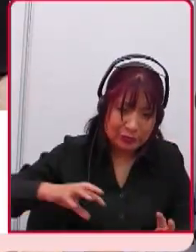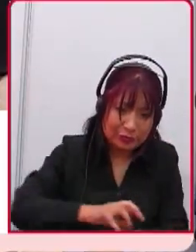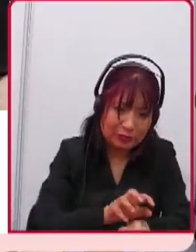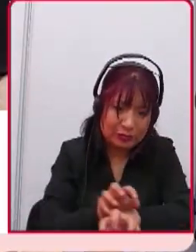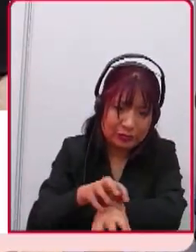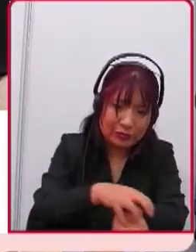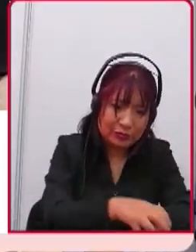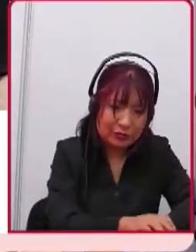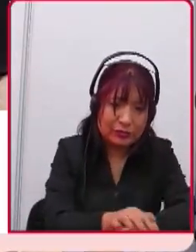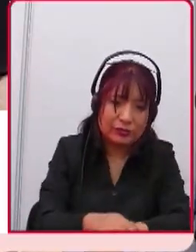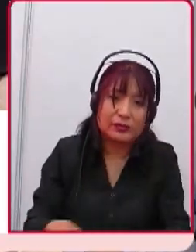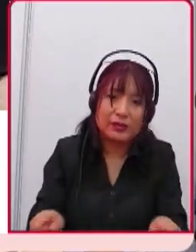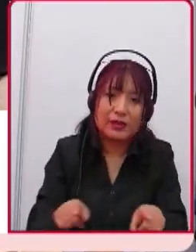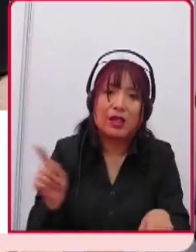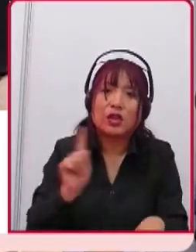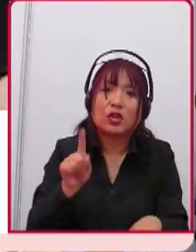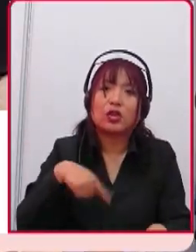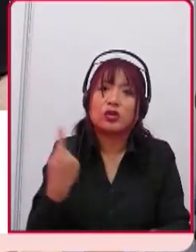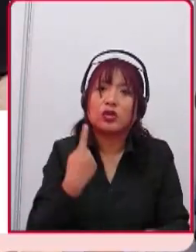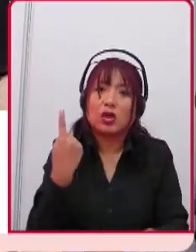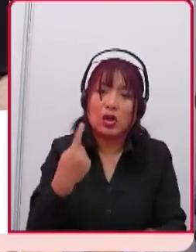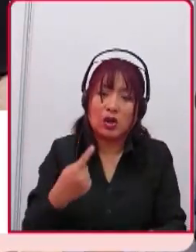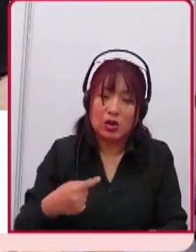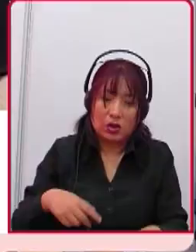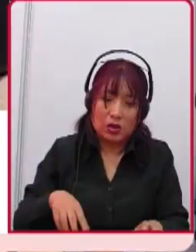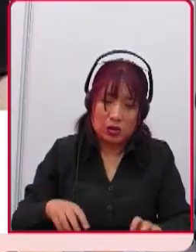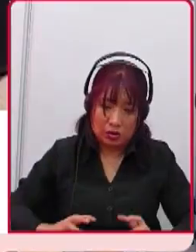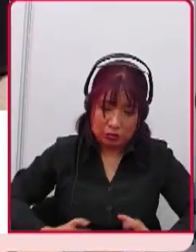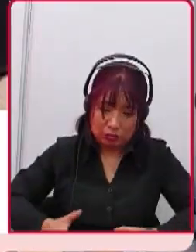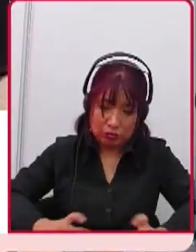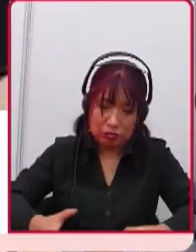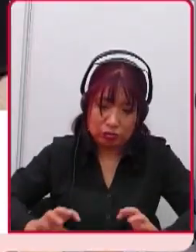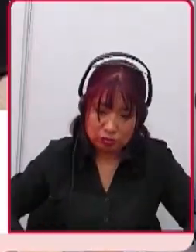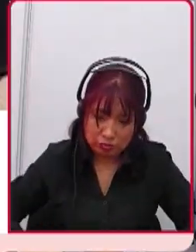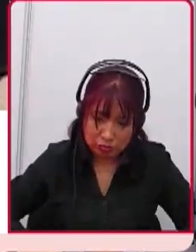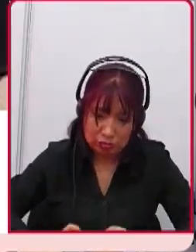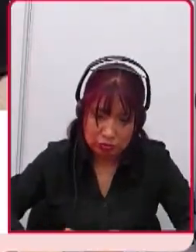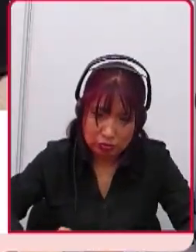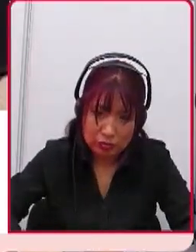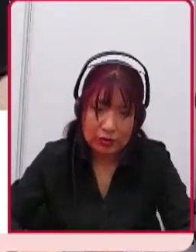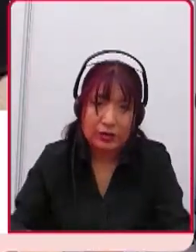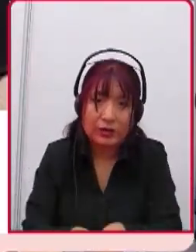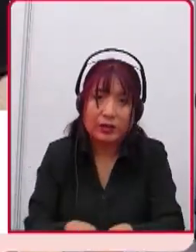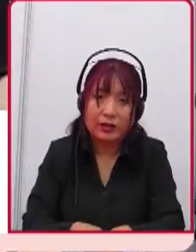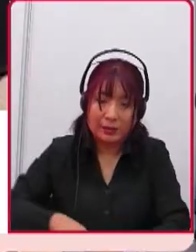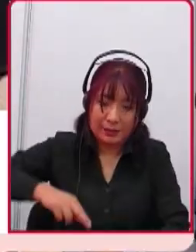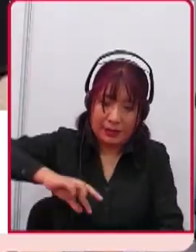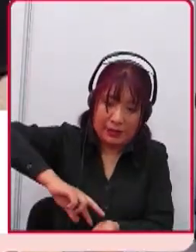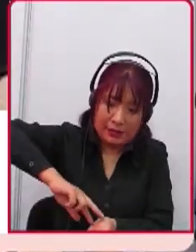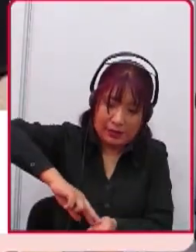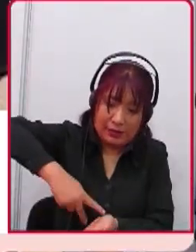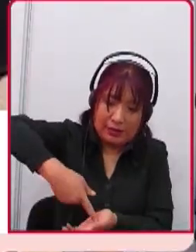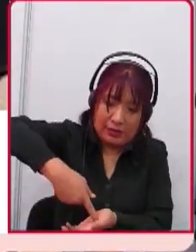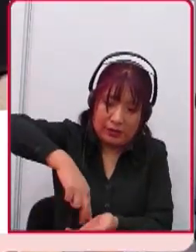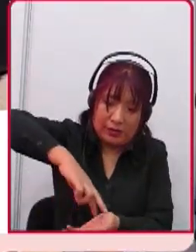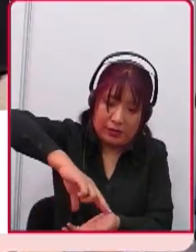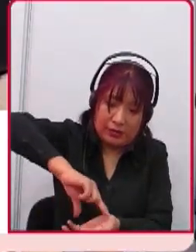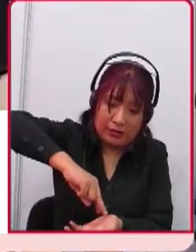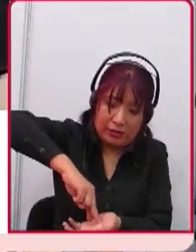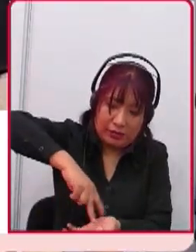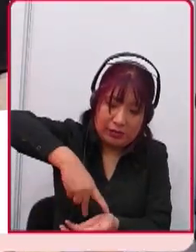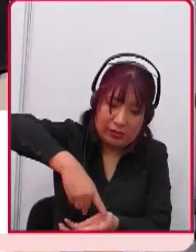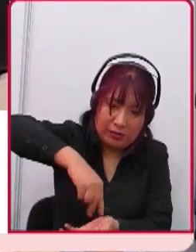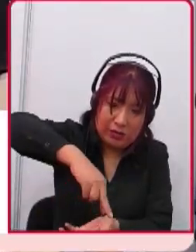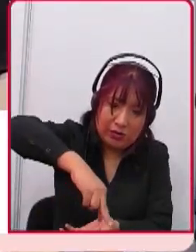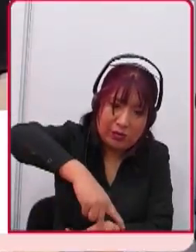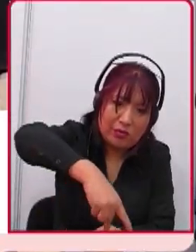patas robóticas, que lo que permita directamente es adecuar a los terrenos sin tener ningún mayor contacto con el terreno mismo. Muchas